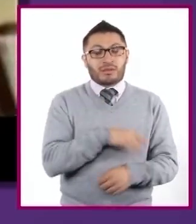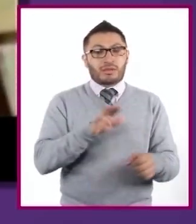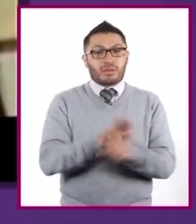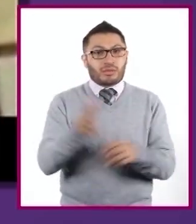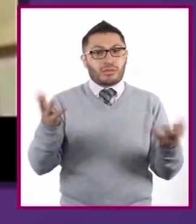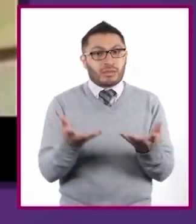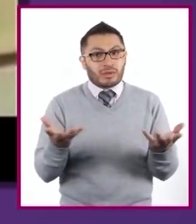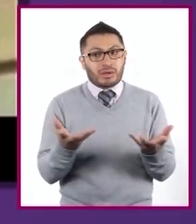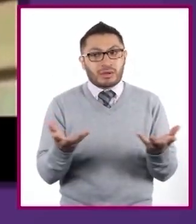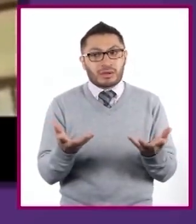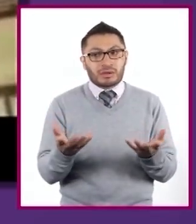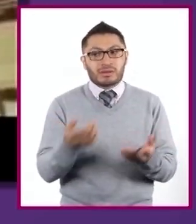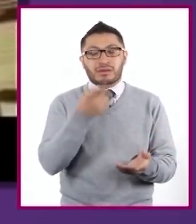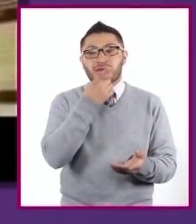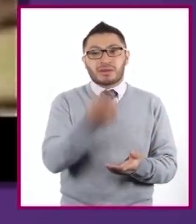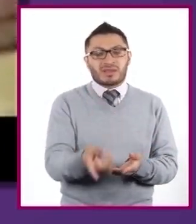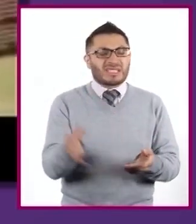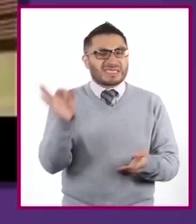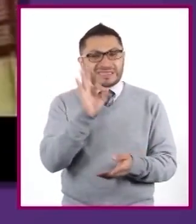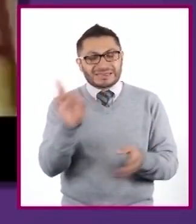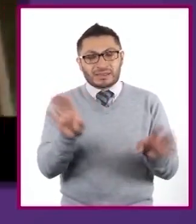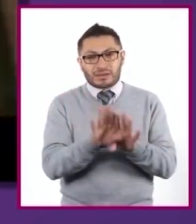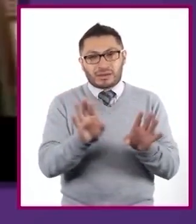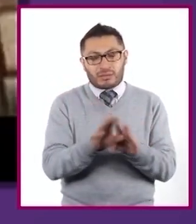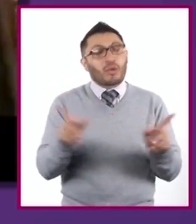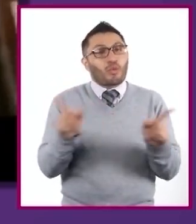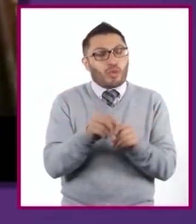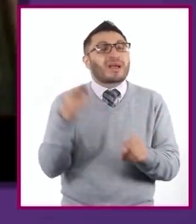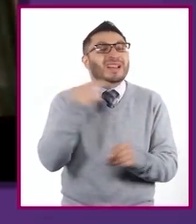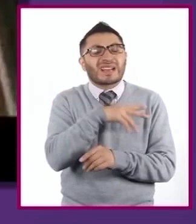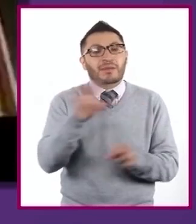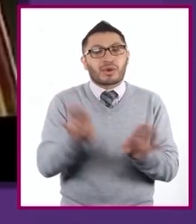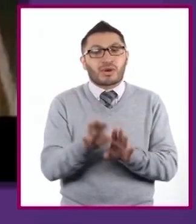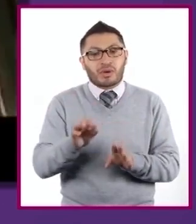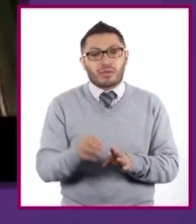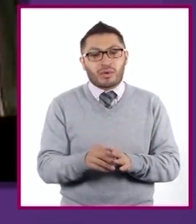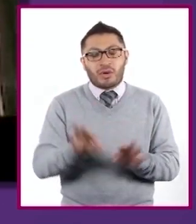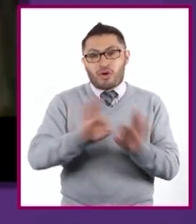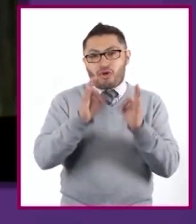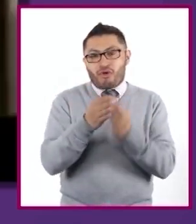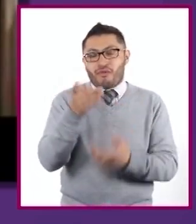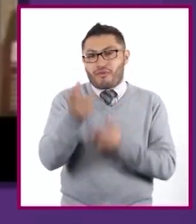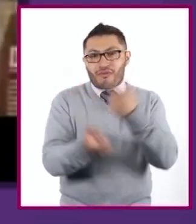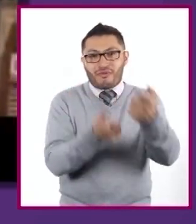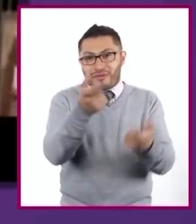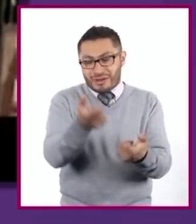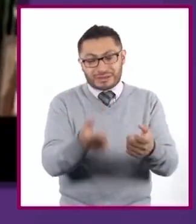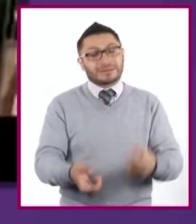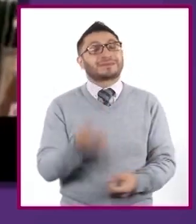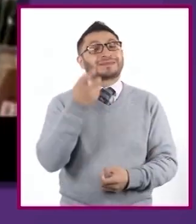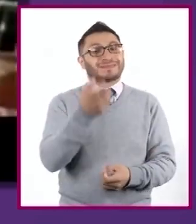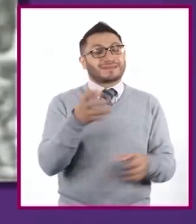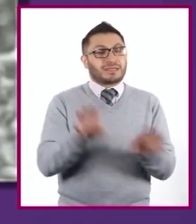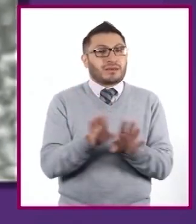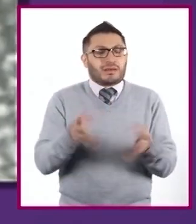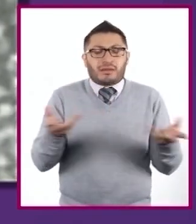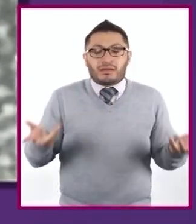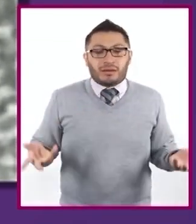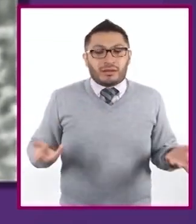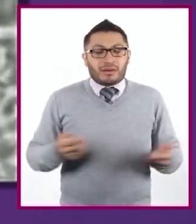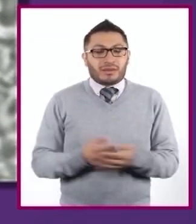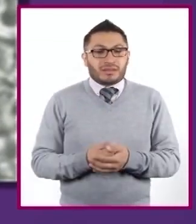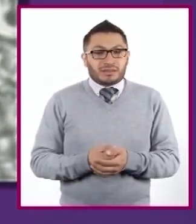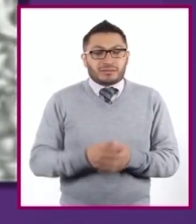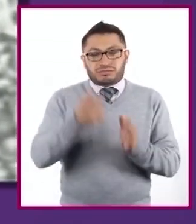que mencionar, tal vez, aunque sea de forma breve, son las formas de salario. El salario, por lo general,